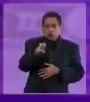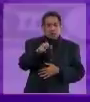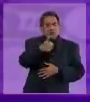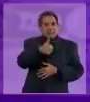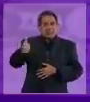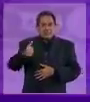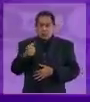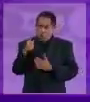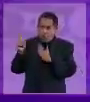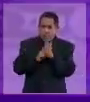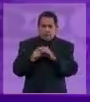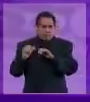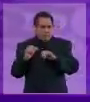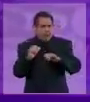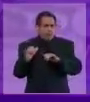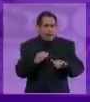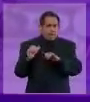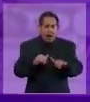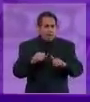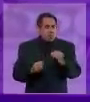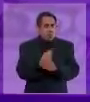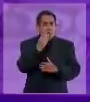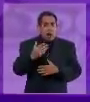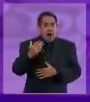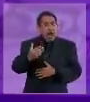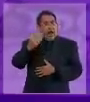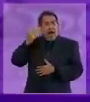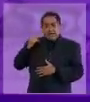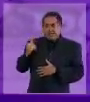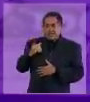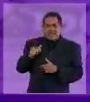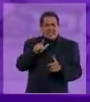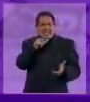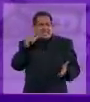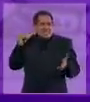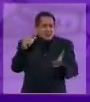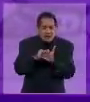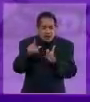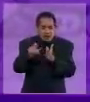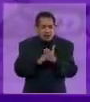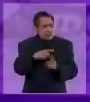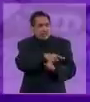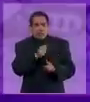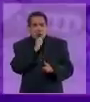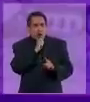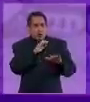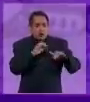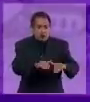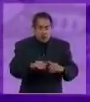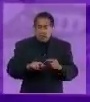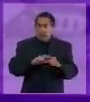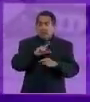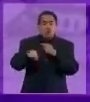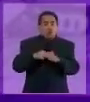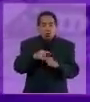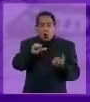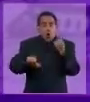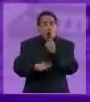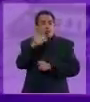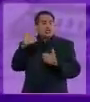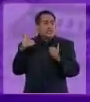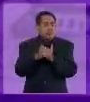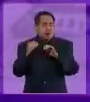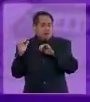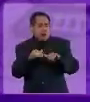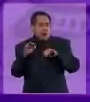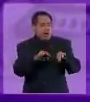al mes, cuando antes se generaban 7.000 empleos al mes, apenas antes de que él llegara, y 11.000 empleos al mes después del